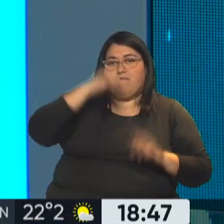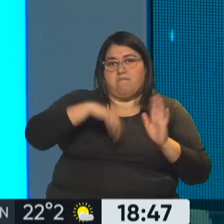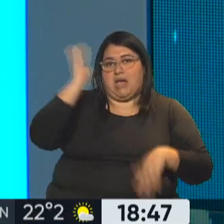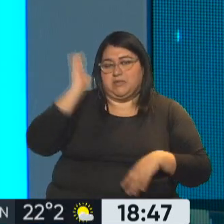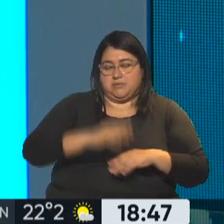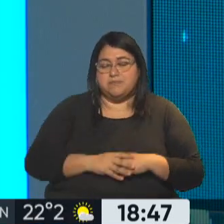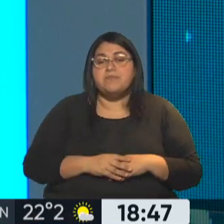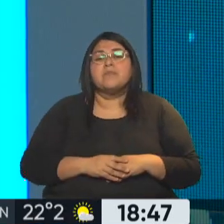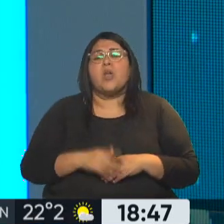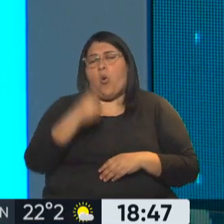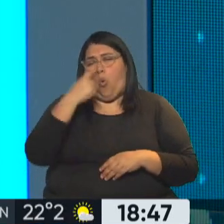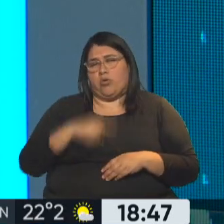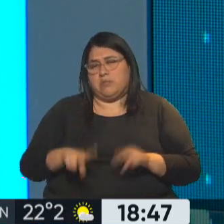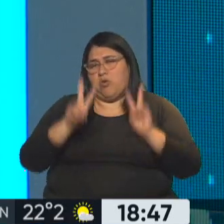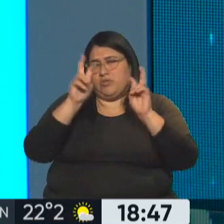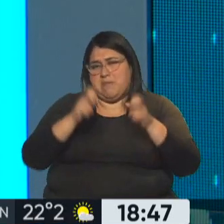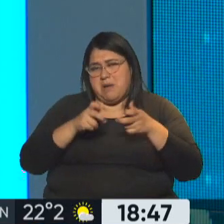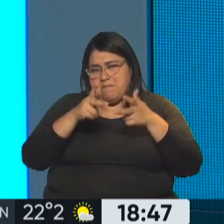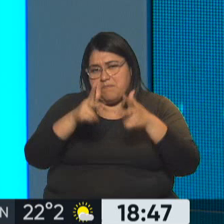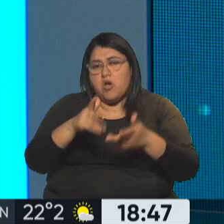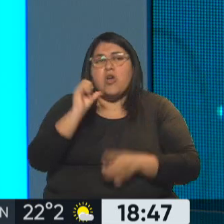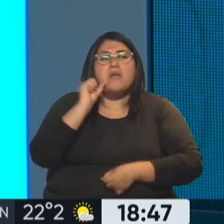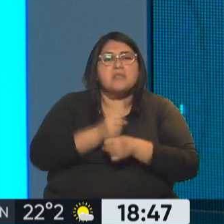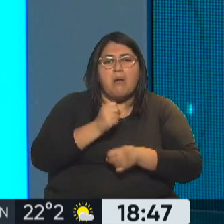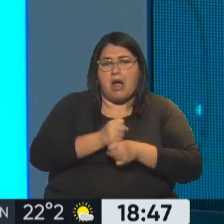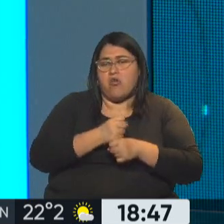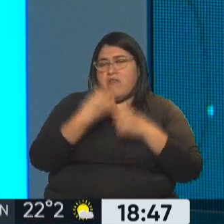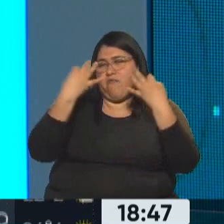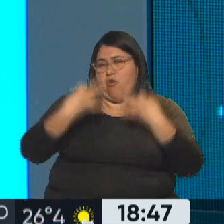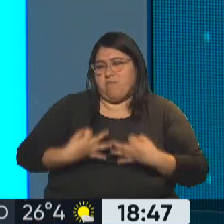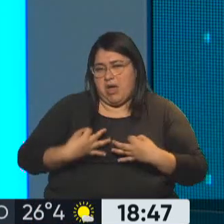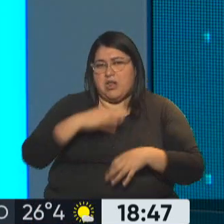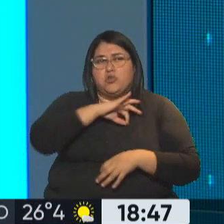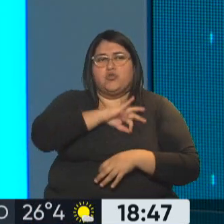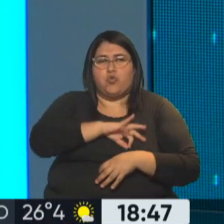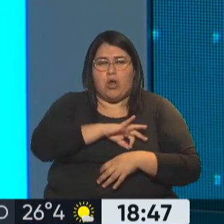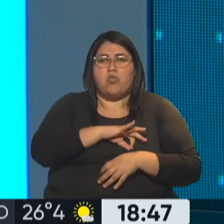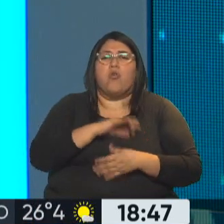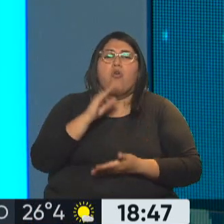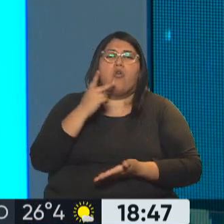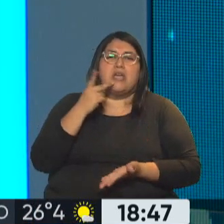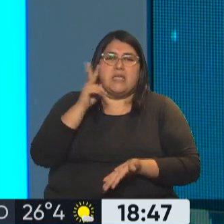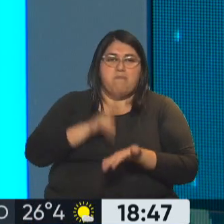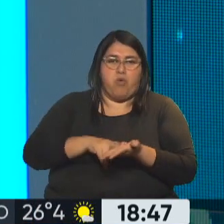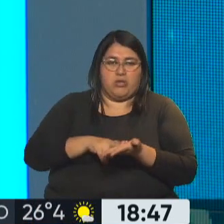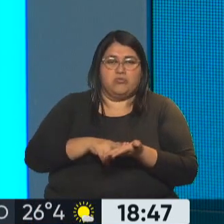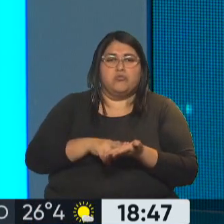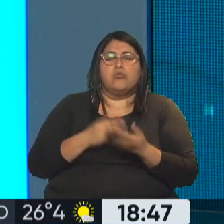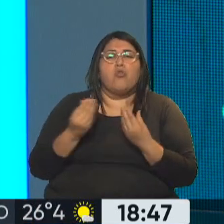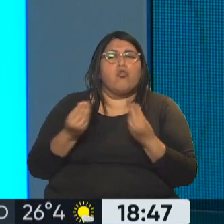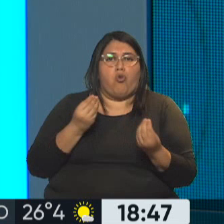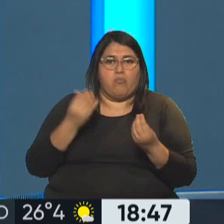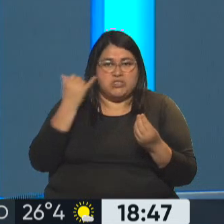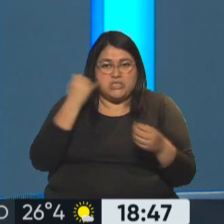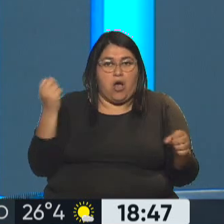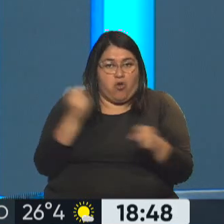otra novedad, en este caso para trabajadores formales y que tienen un salario un poco mejor, fue el piso al impuesto a las ganancias, que ya está confirmado también. Sí,